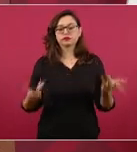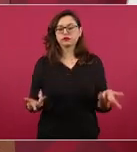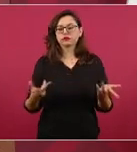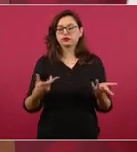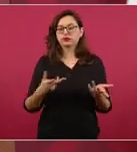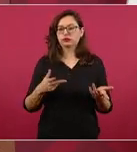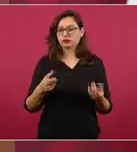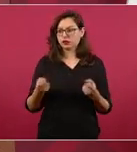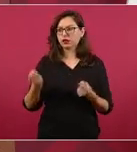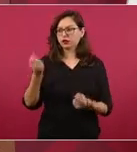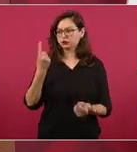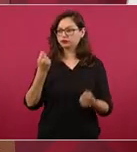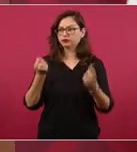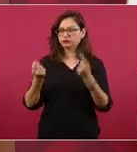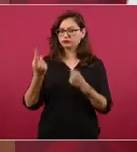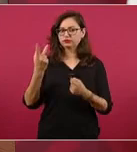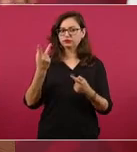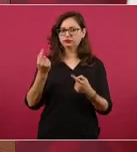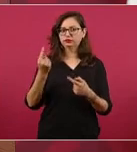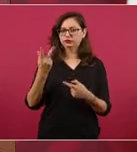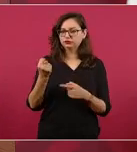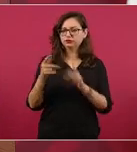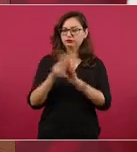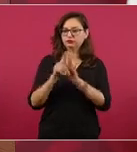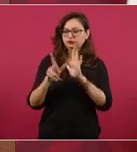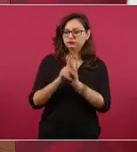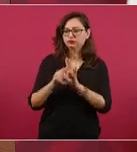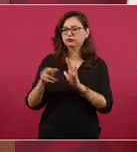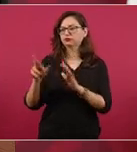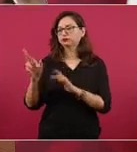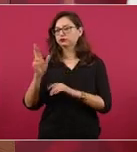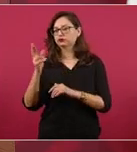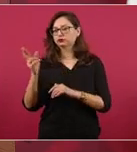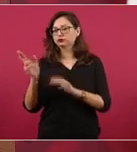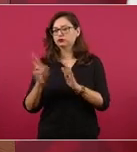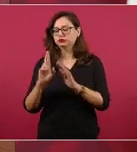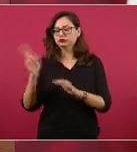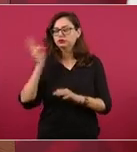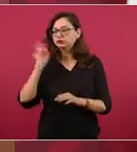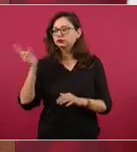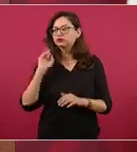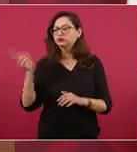medios, se pusieron de acuerdo en el mundo para dar a conocer